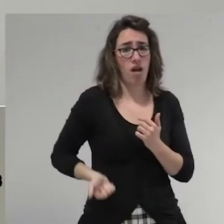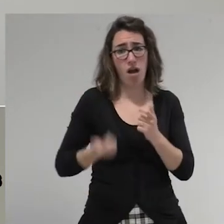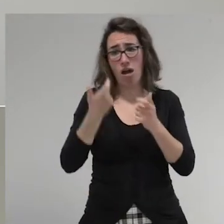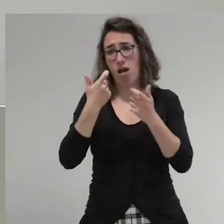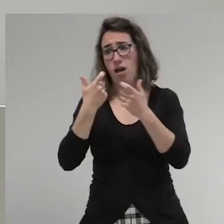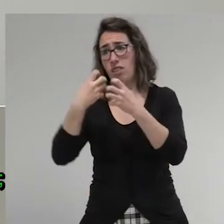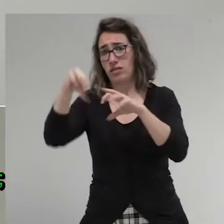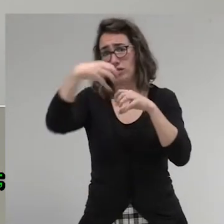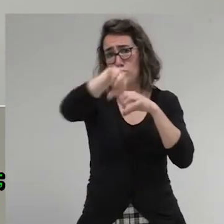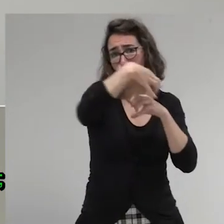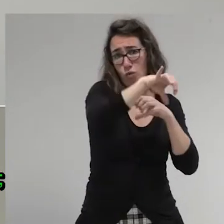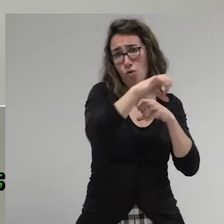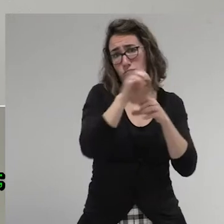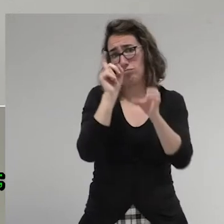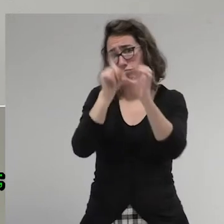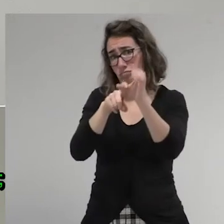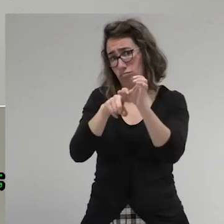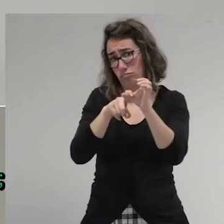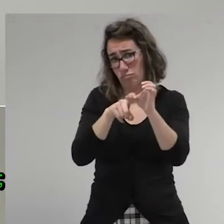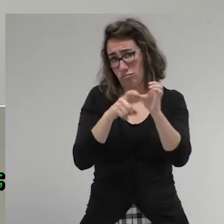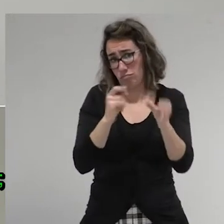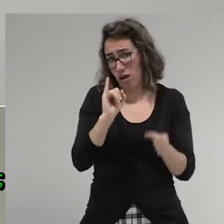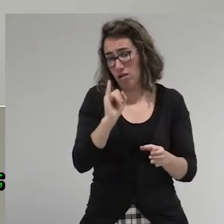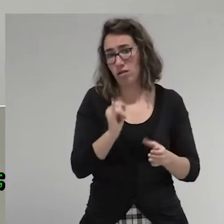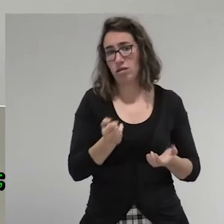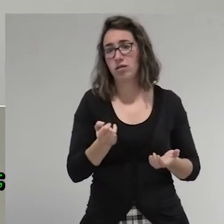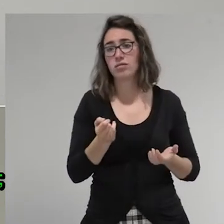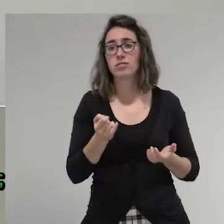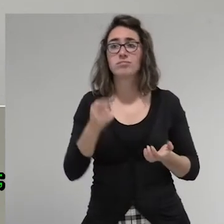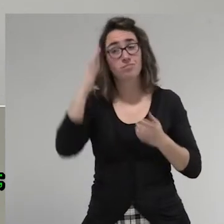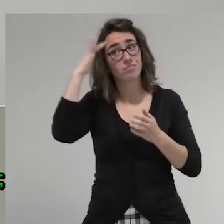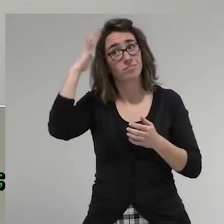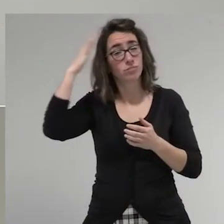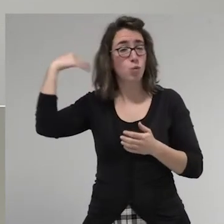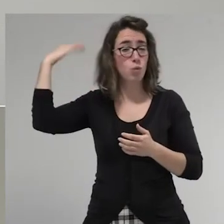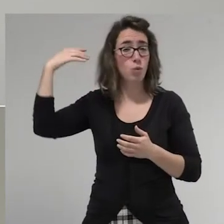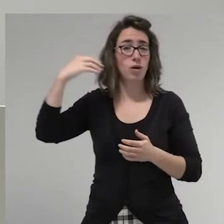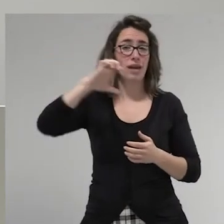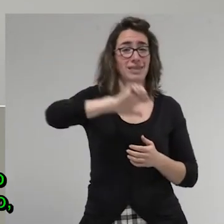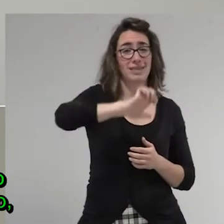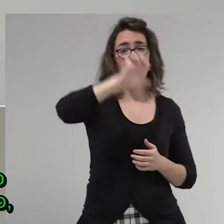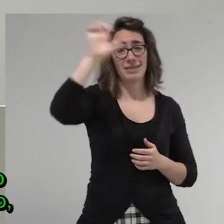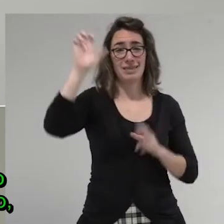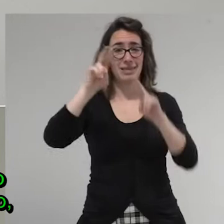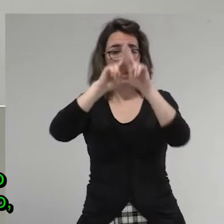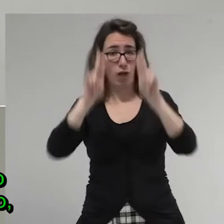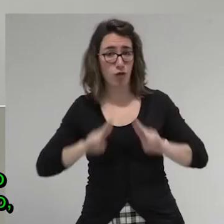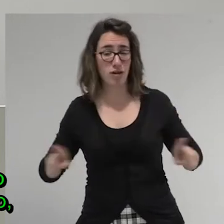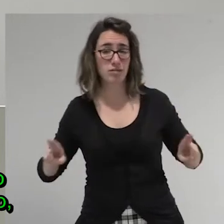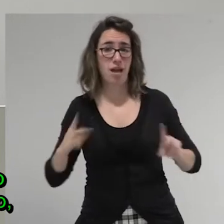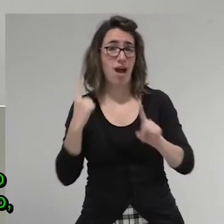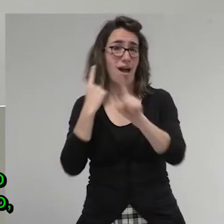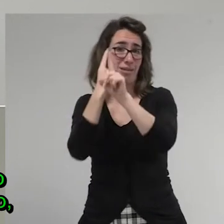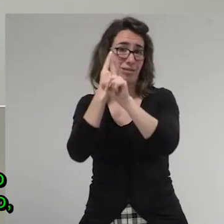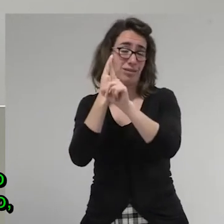¿no? Que es algo que podríamos recuperar, internacionalistas y antiimperialistas. Pero bueno, para ir muy a lo